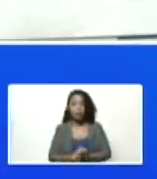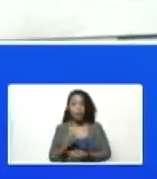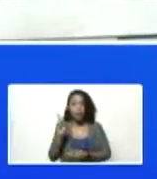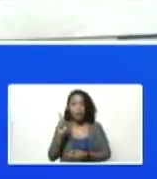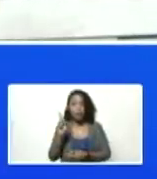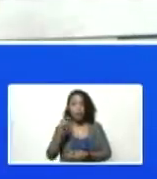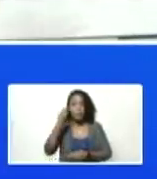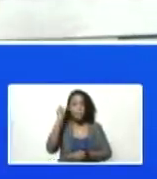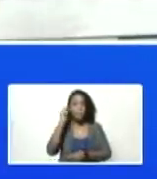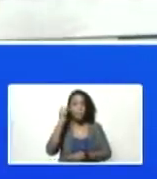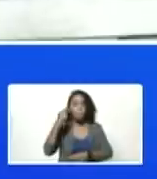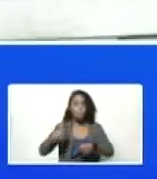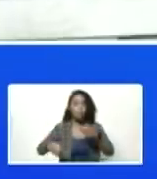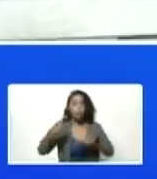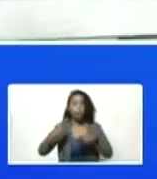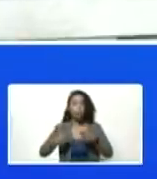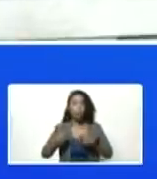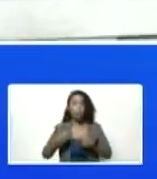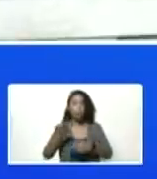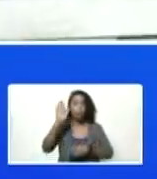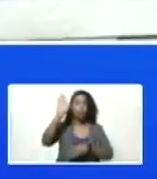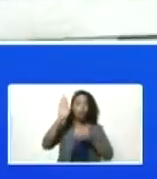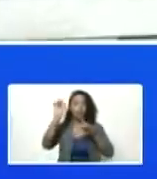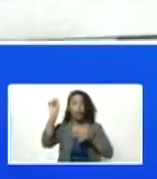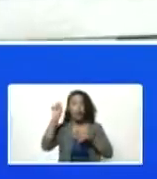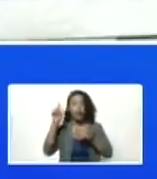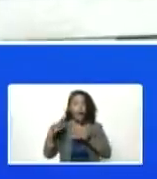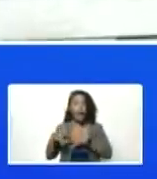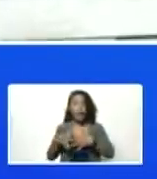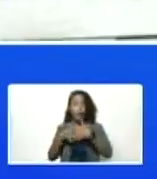subasta Christie, en Nueva York.